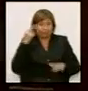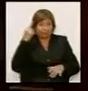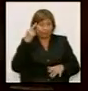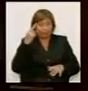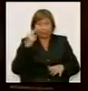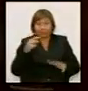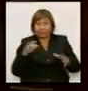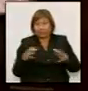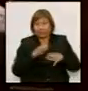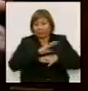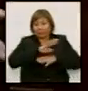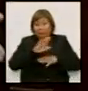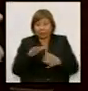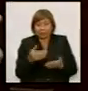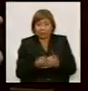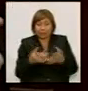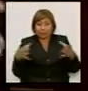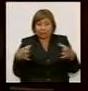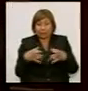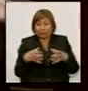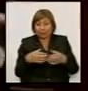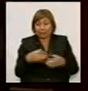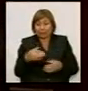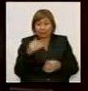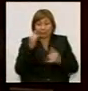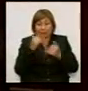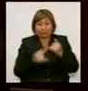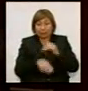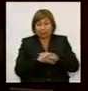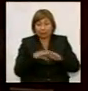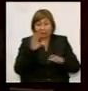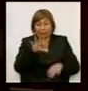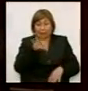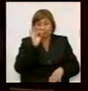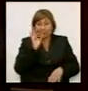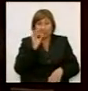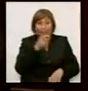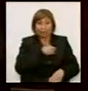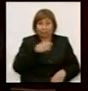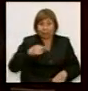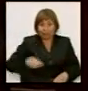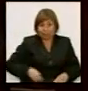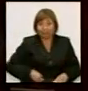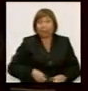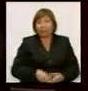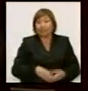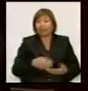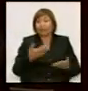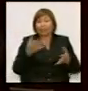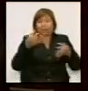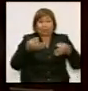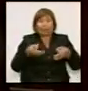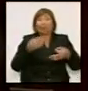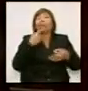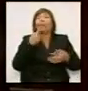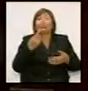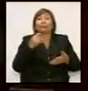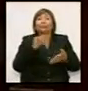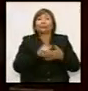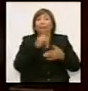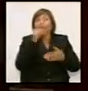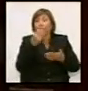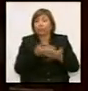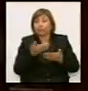del itinerario de la Asamblea el plazo para elegir presidente, consideran que una